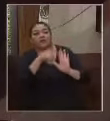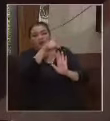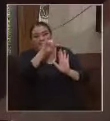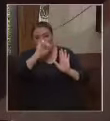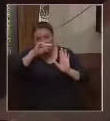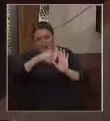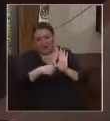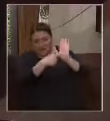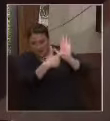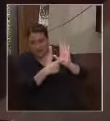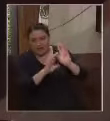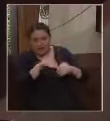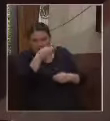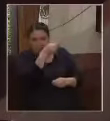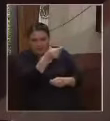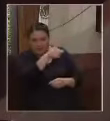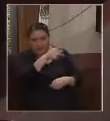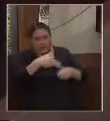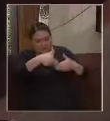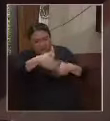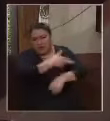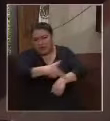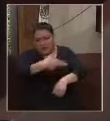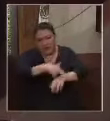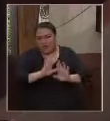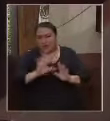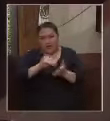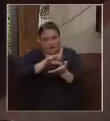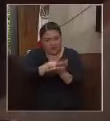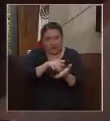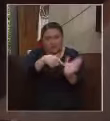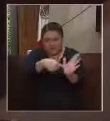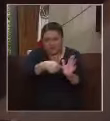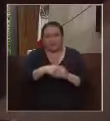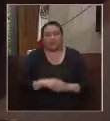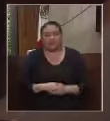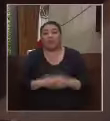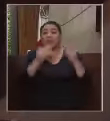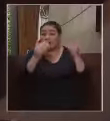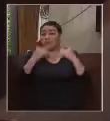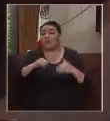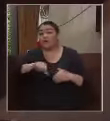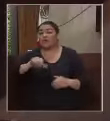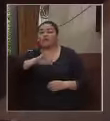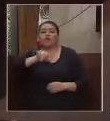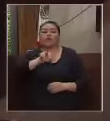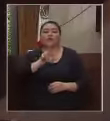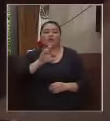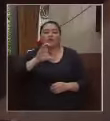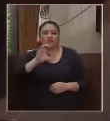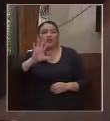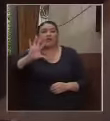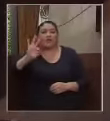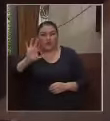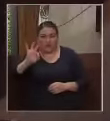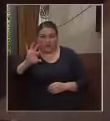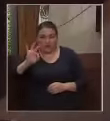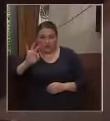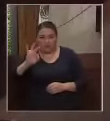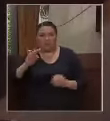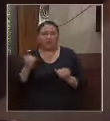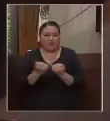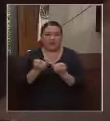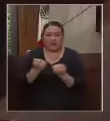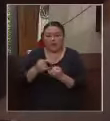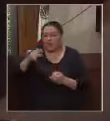el Instituto Electoral Local, con los efectos que ya han sido platicados. Y respecto del JRC 40, pues también